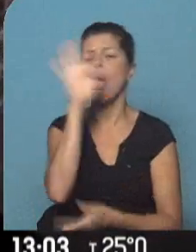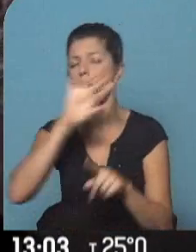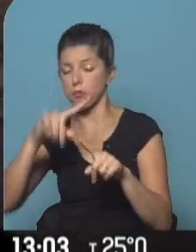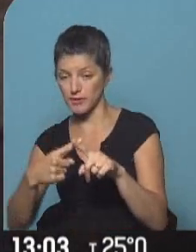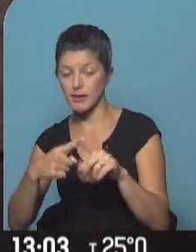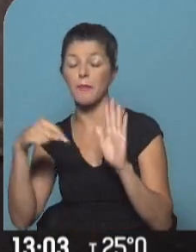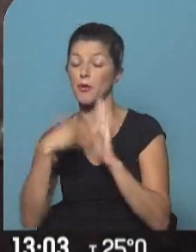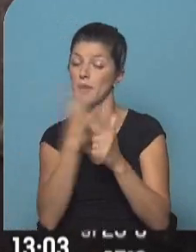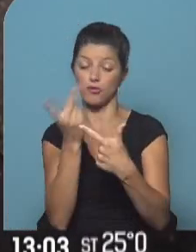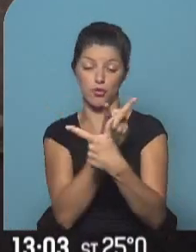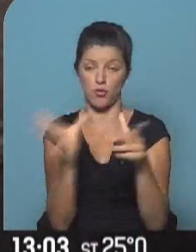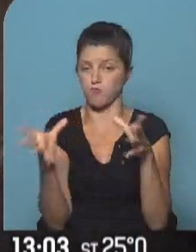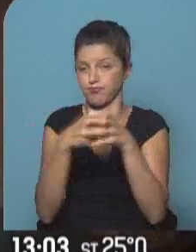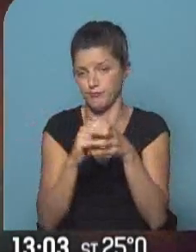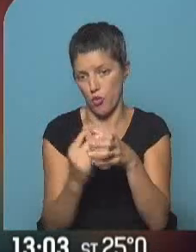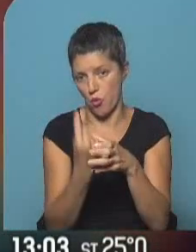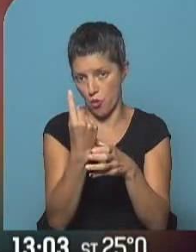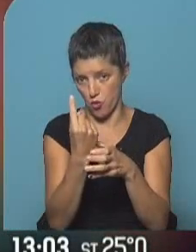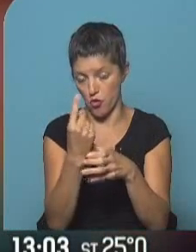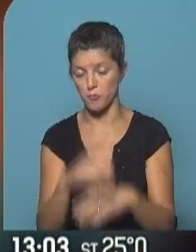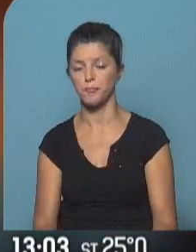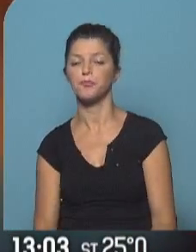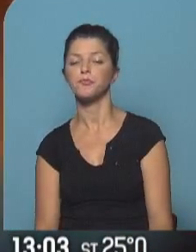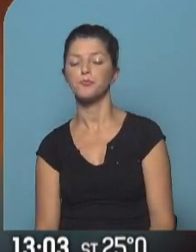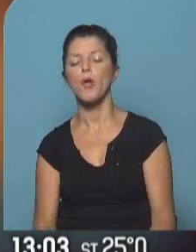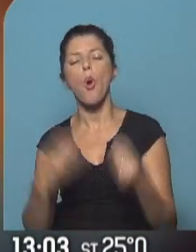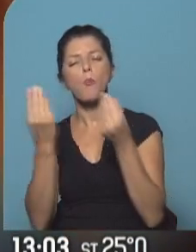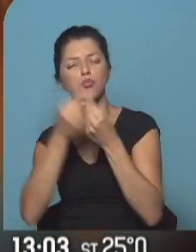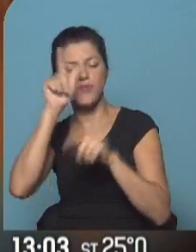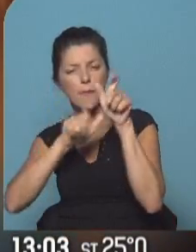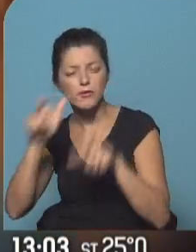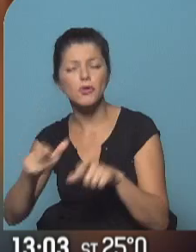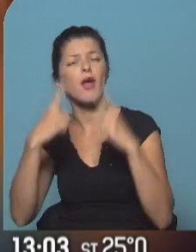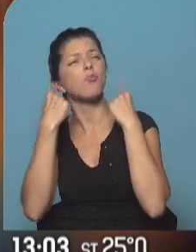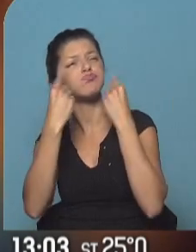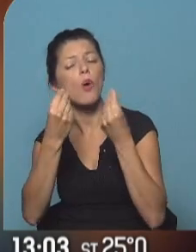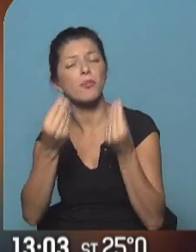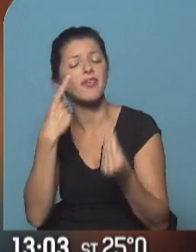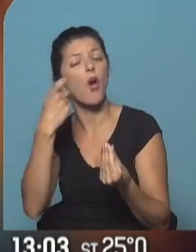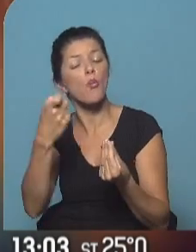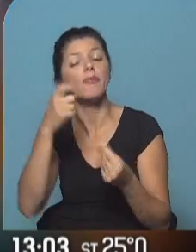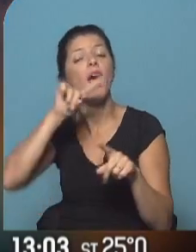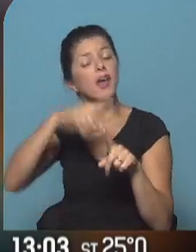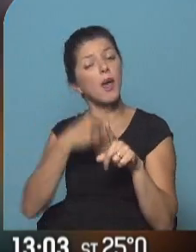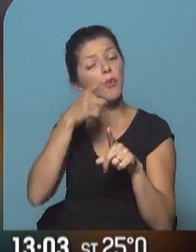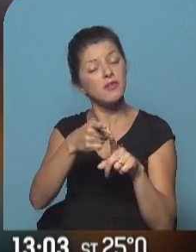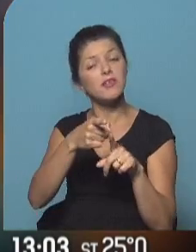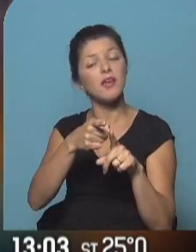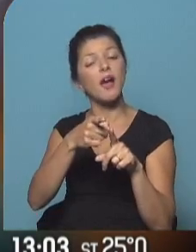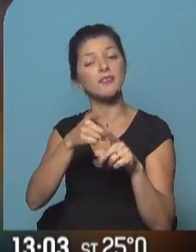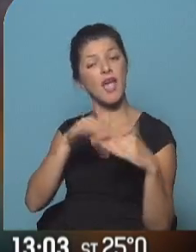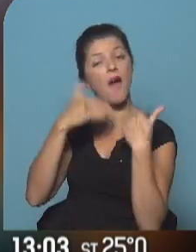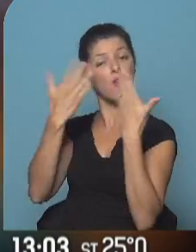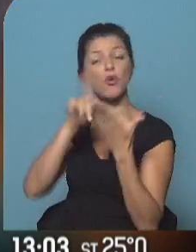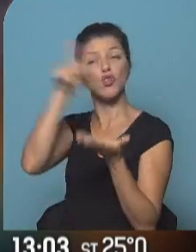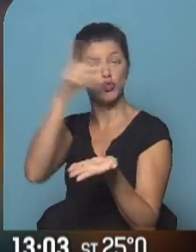separar ambas esferas. Muchos iraníes protestan porque perciben que la política exterior iraní privilegia la intervención regional en